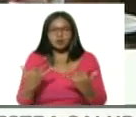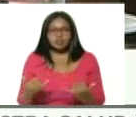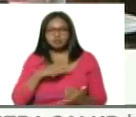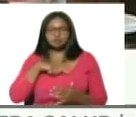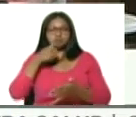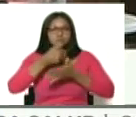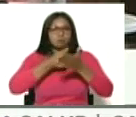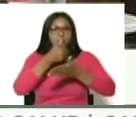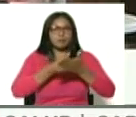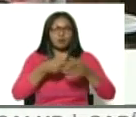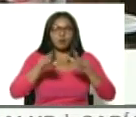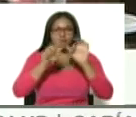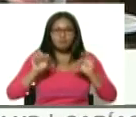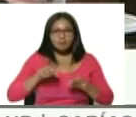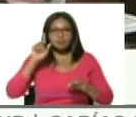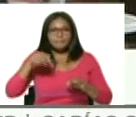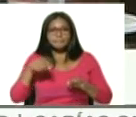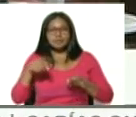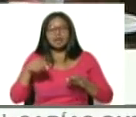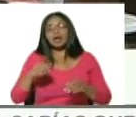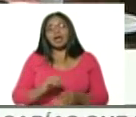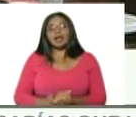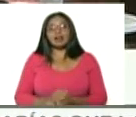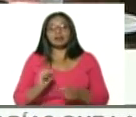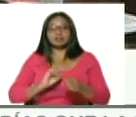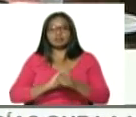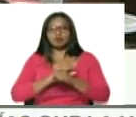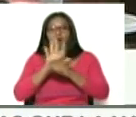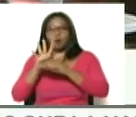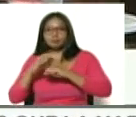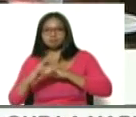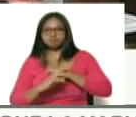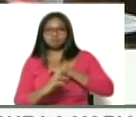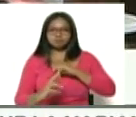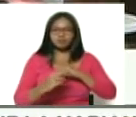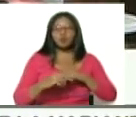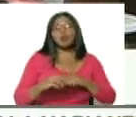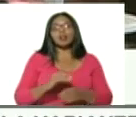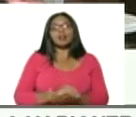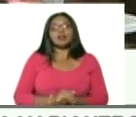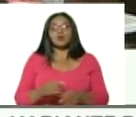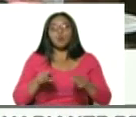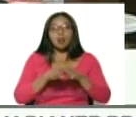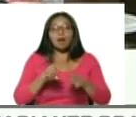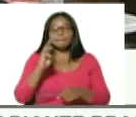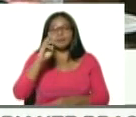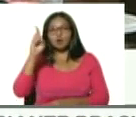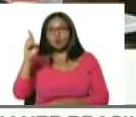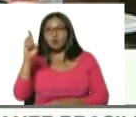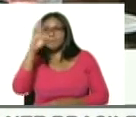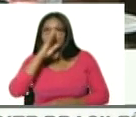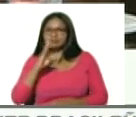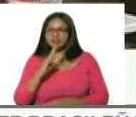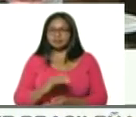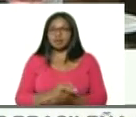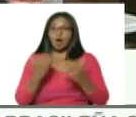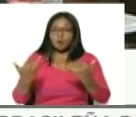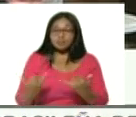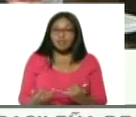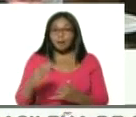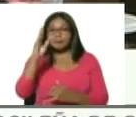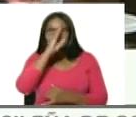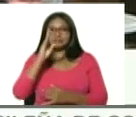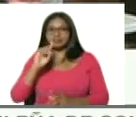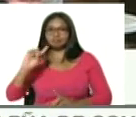variante brasilera. Fue Brasil el epicentro. Y es Brasil el epicentro